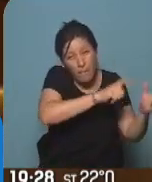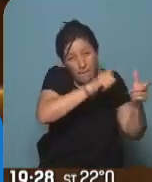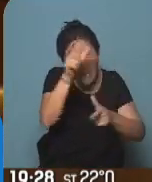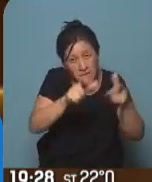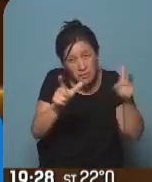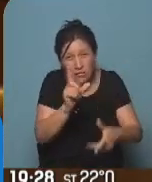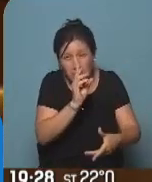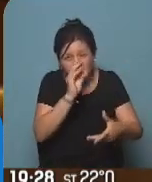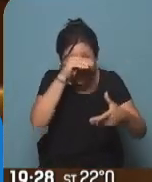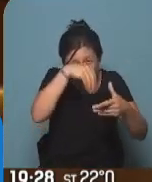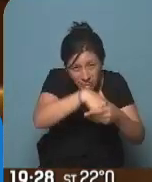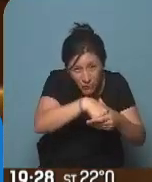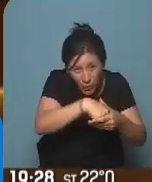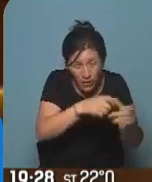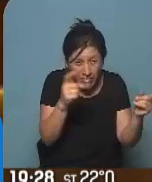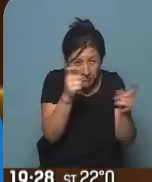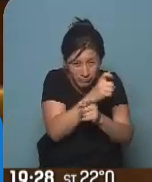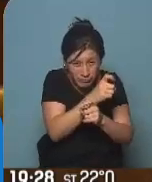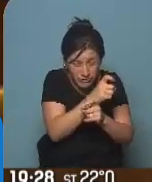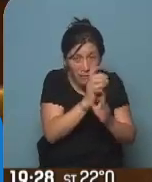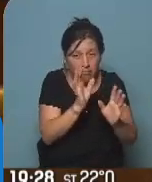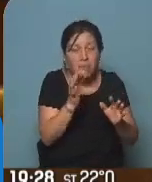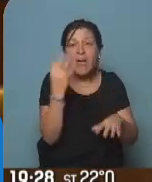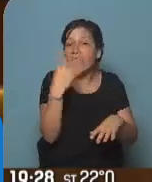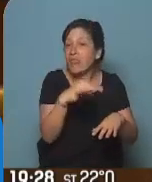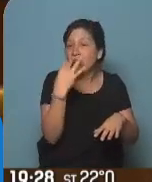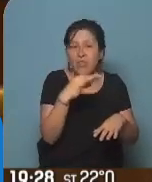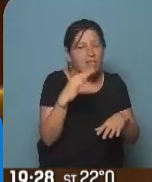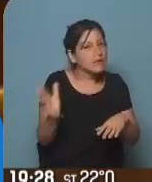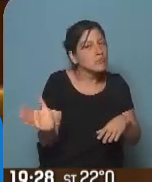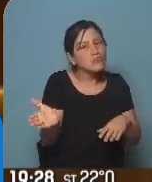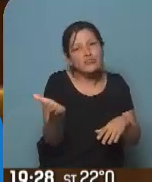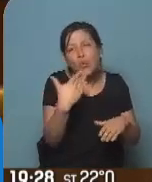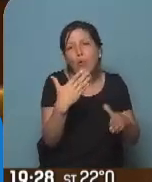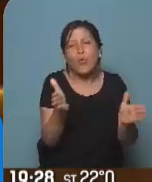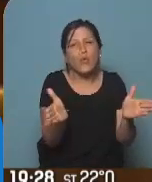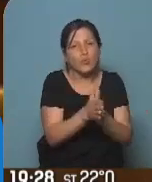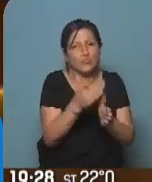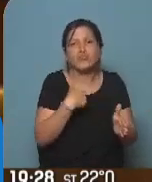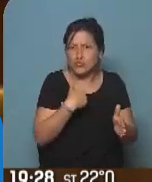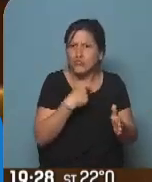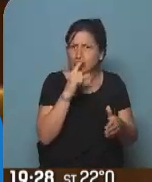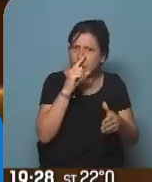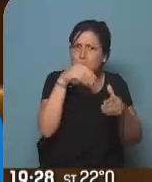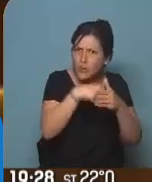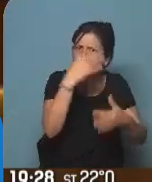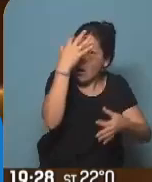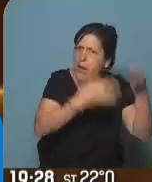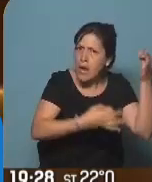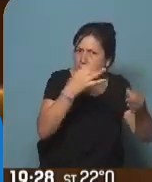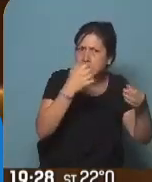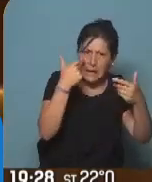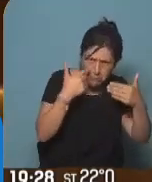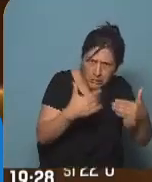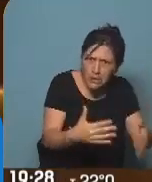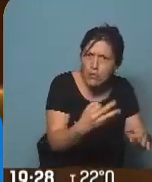alguna capacidad de influir sobre este proceso hagamos entre todos, y ahí me puedo incluir como analista, como investigador,